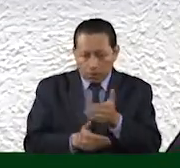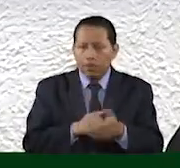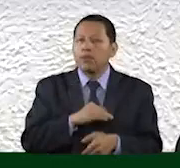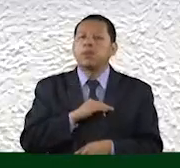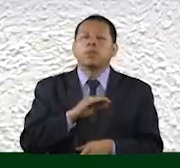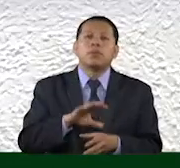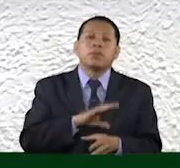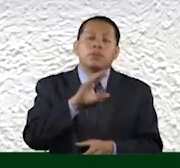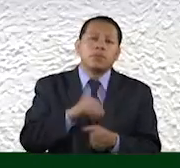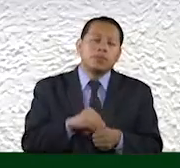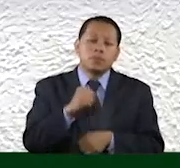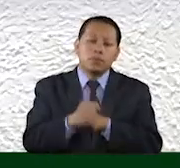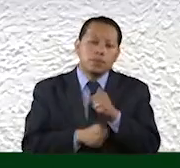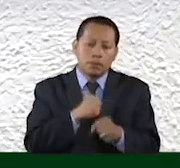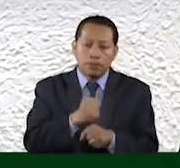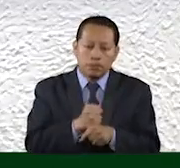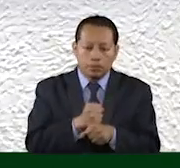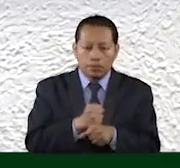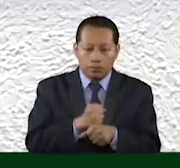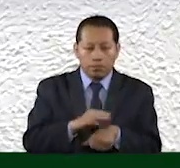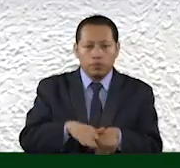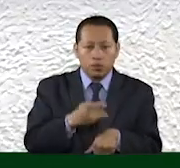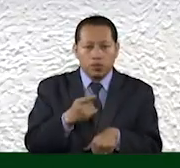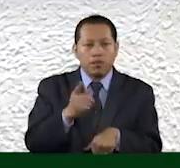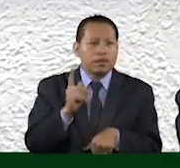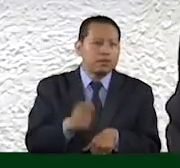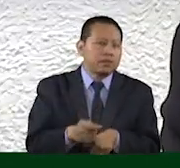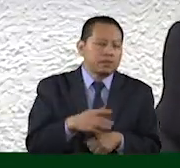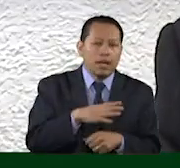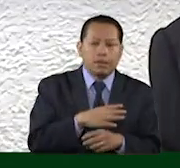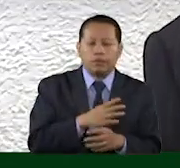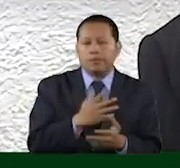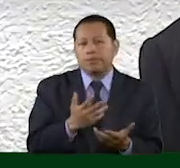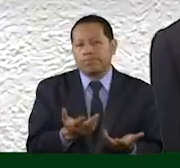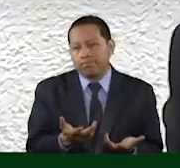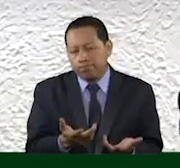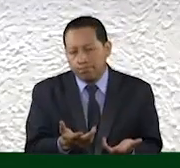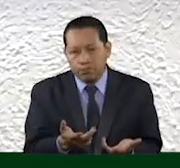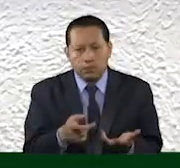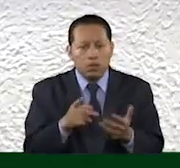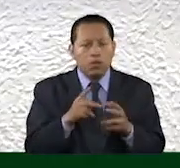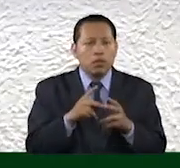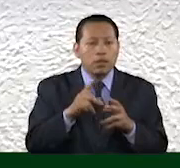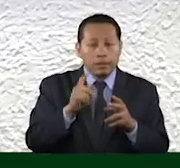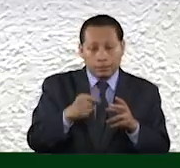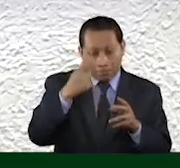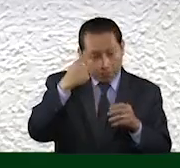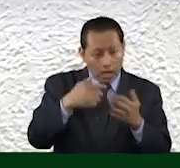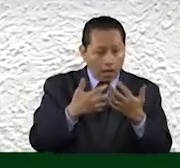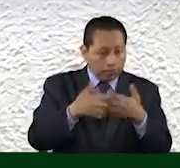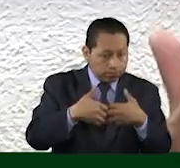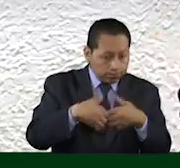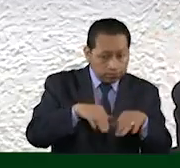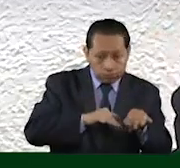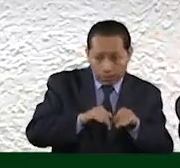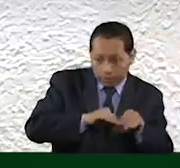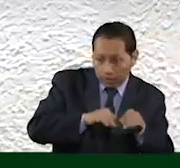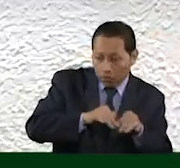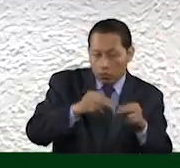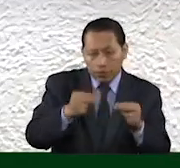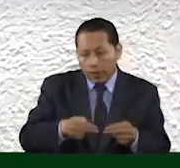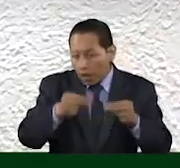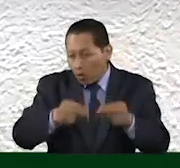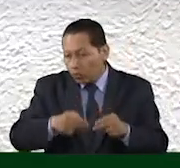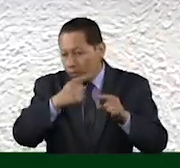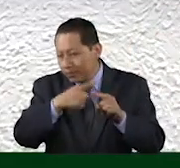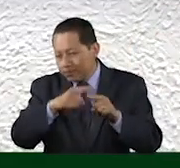de tal manera que el impacto económico en las unidades de de producción del país en los comercios en en todos